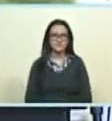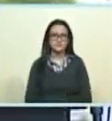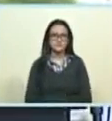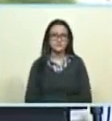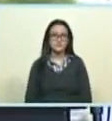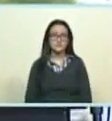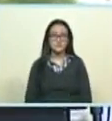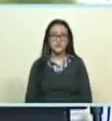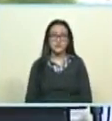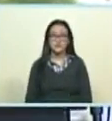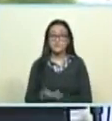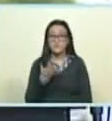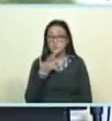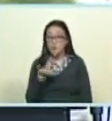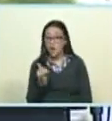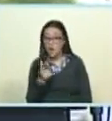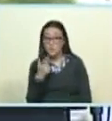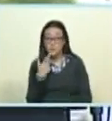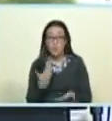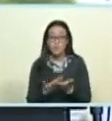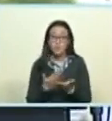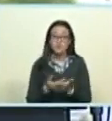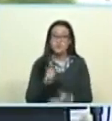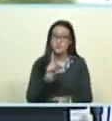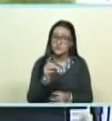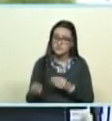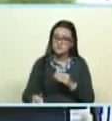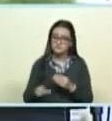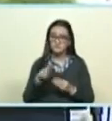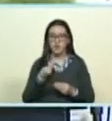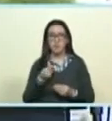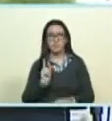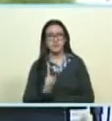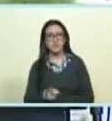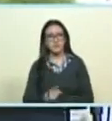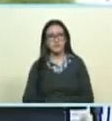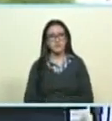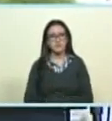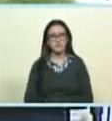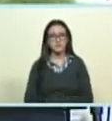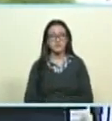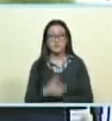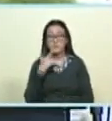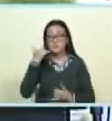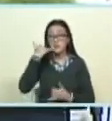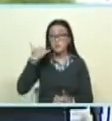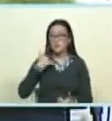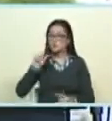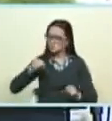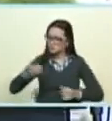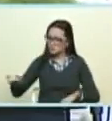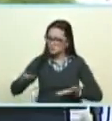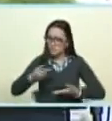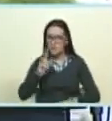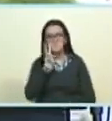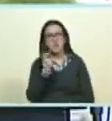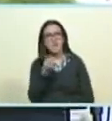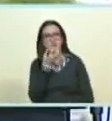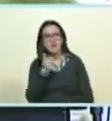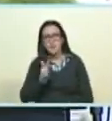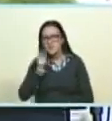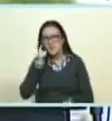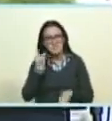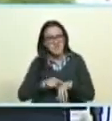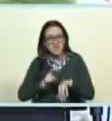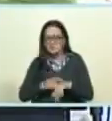ustedes tengan una propuesta, ustedes me la tienen que hacer llegar. Y si me llaman por teléfono, yo los recibo aquí en Miraflores cualquier día.